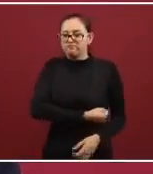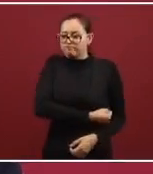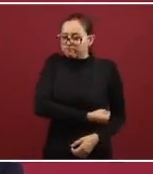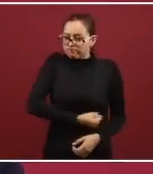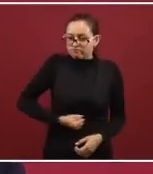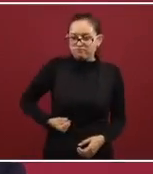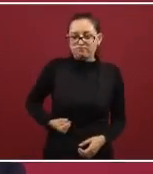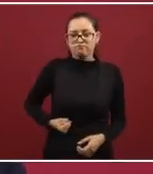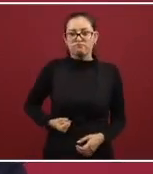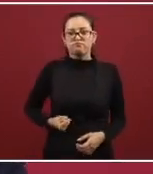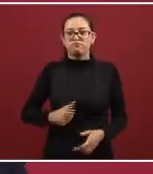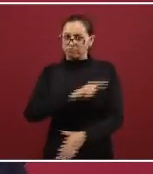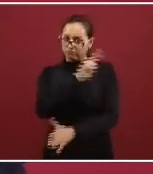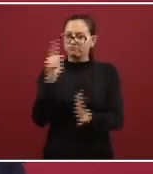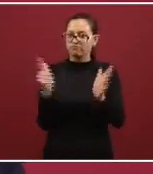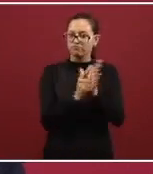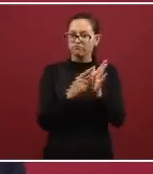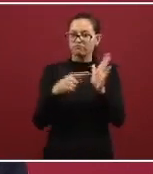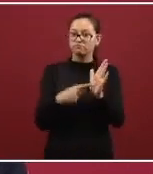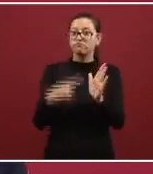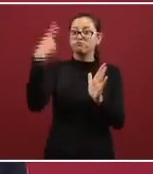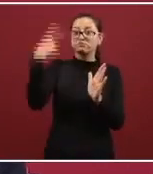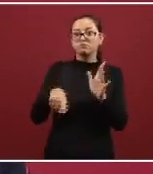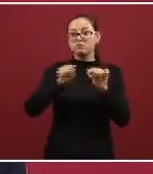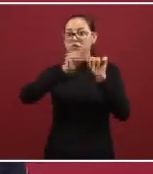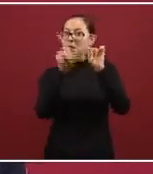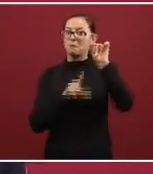ley para la austeridad del Estado,